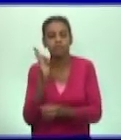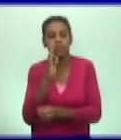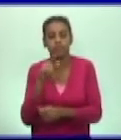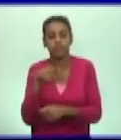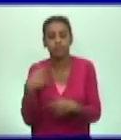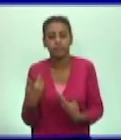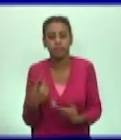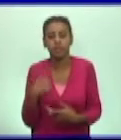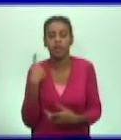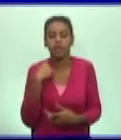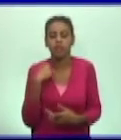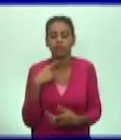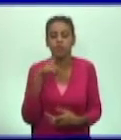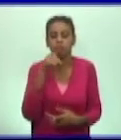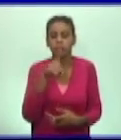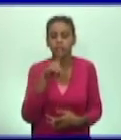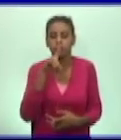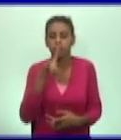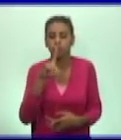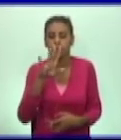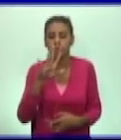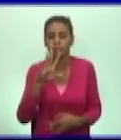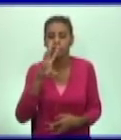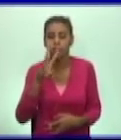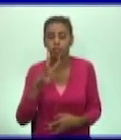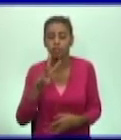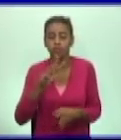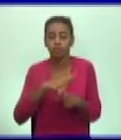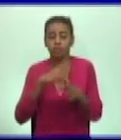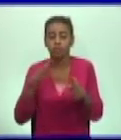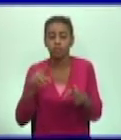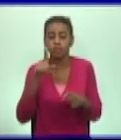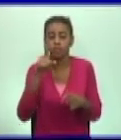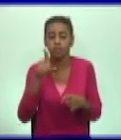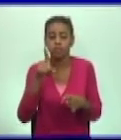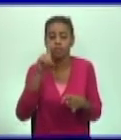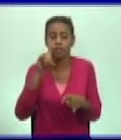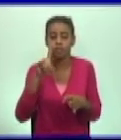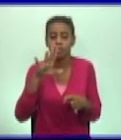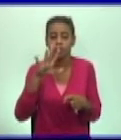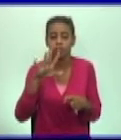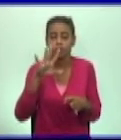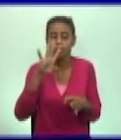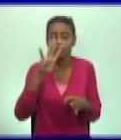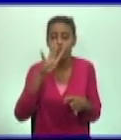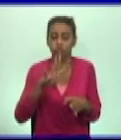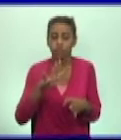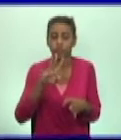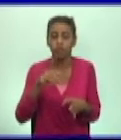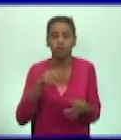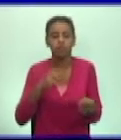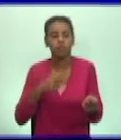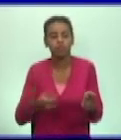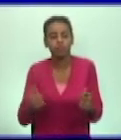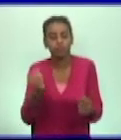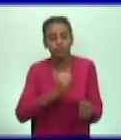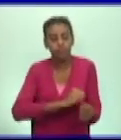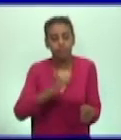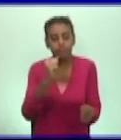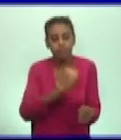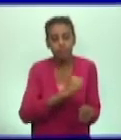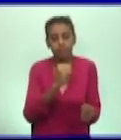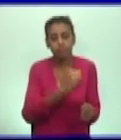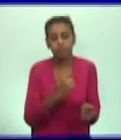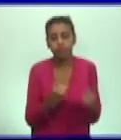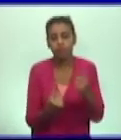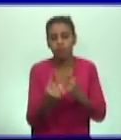el año 54, va a ser un año decisivo en esos enfrentamientos. Y van a dar derrota tras derrota a esas tropas francesas. De